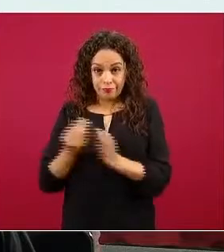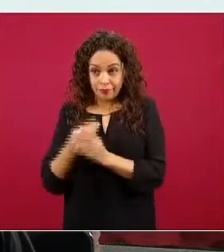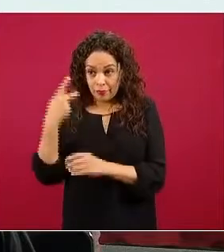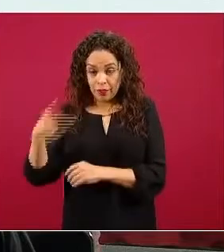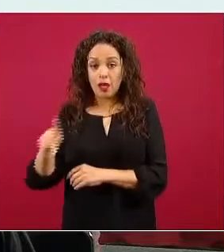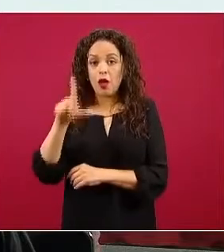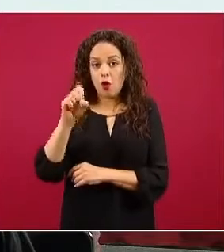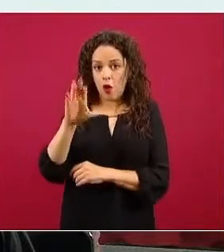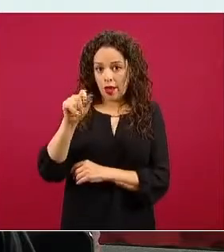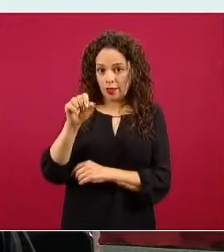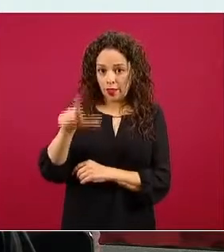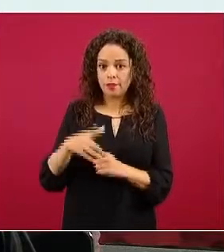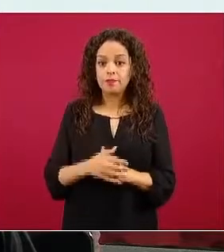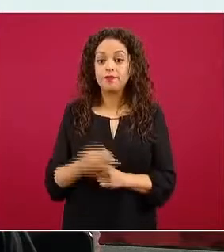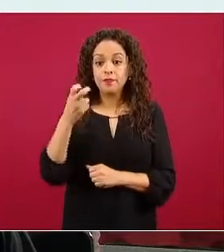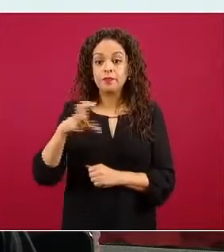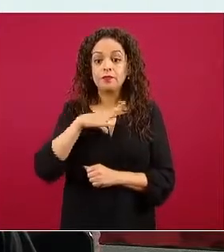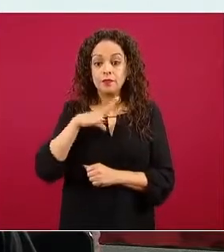de